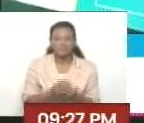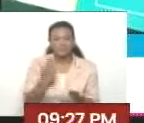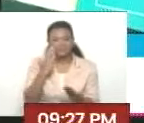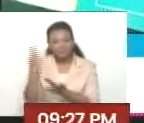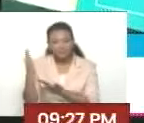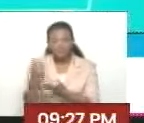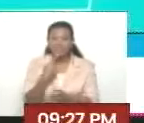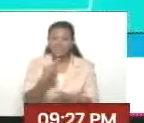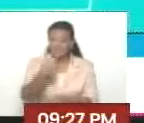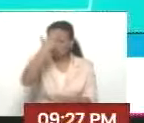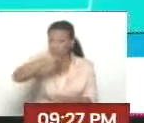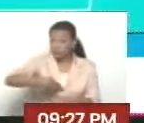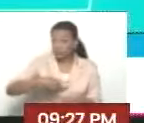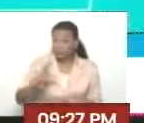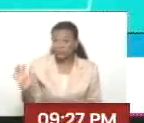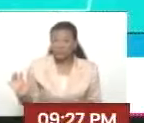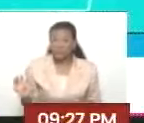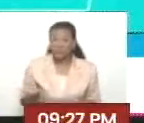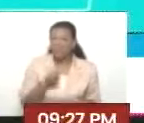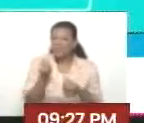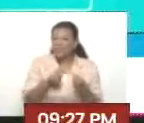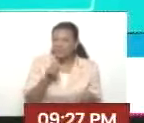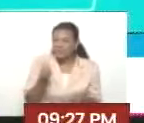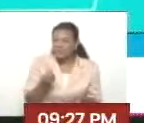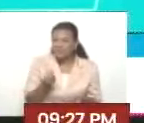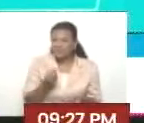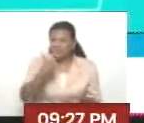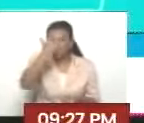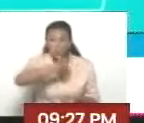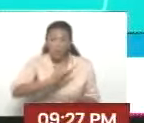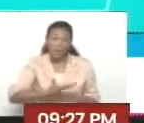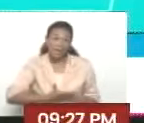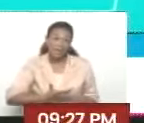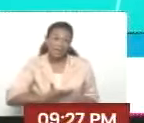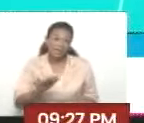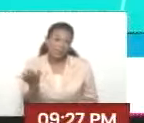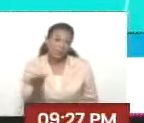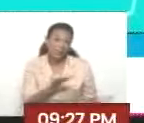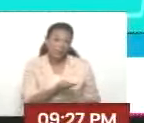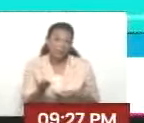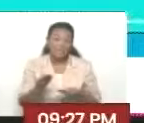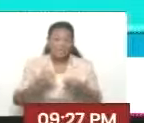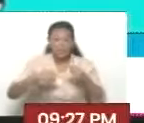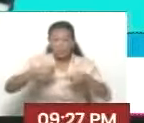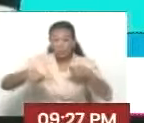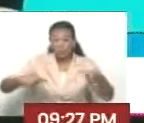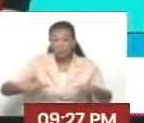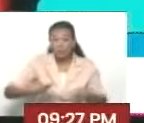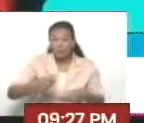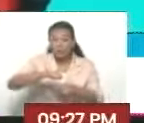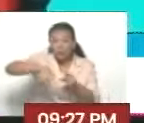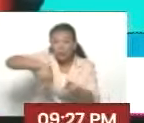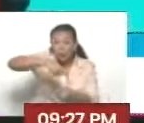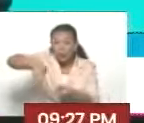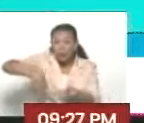Ella dice, ¿a qué? ¿A qué viniste? No, que el alcalde dijo que nos iba a brindar tequeño y golfeado.